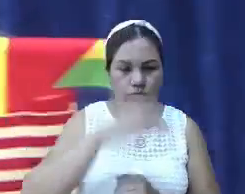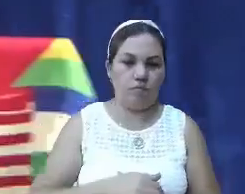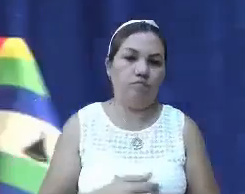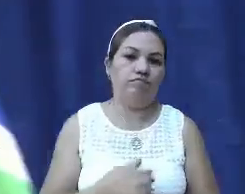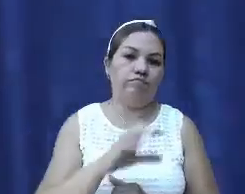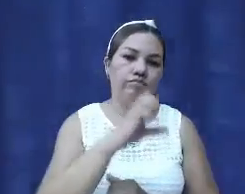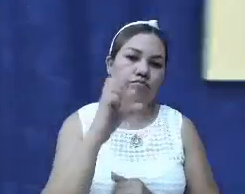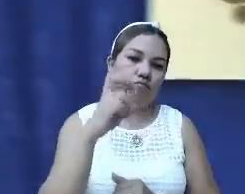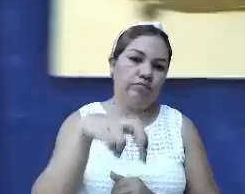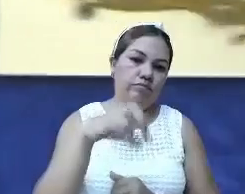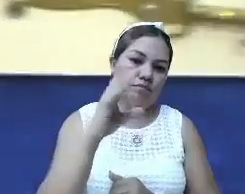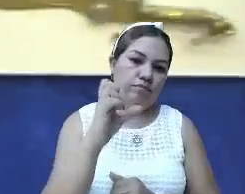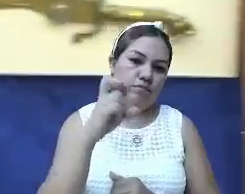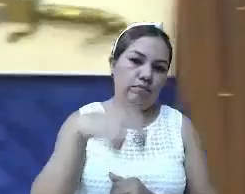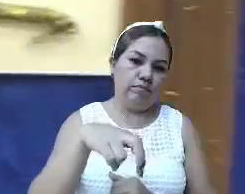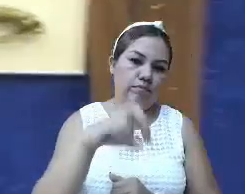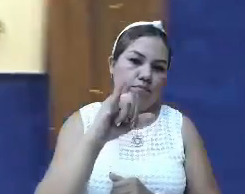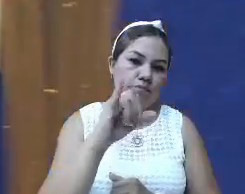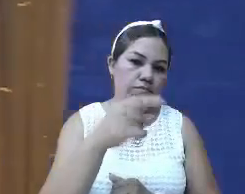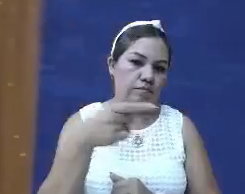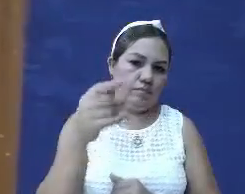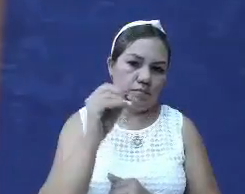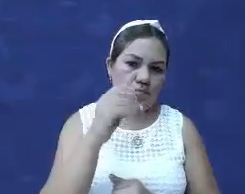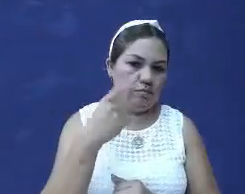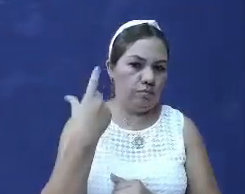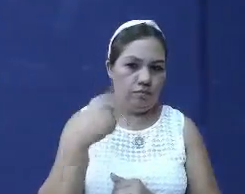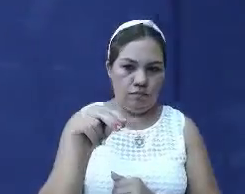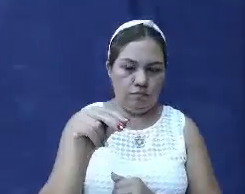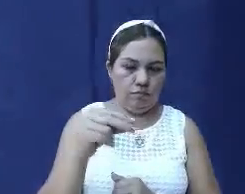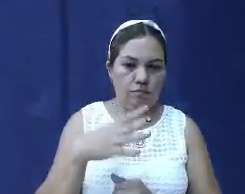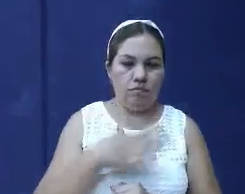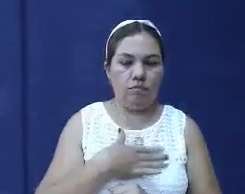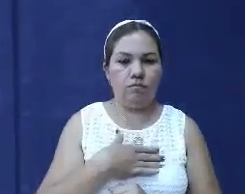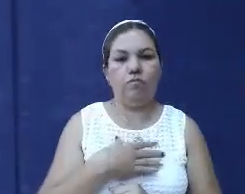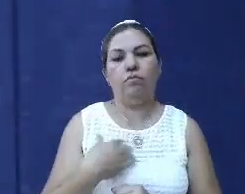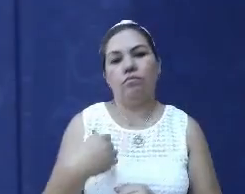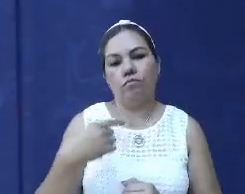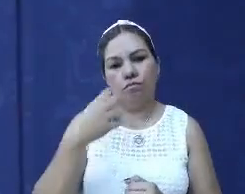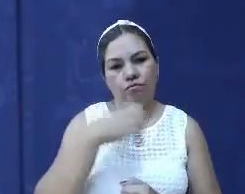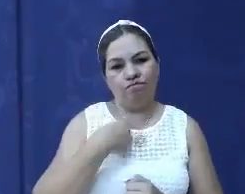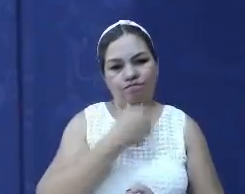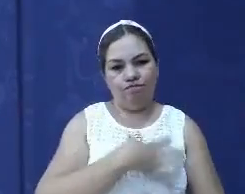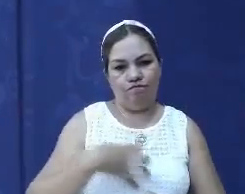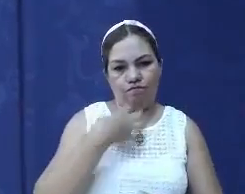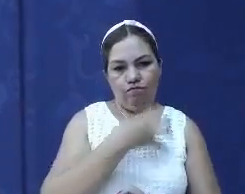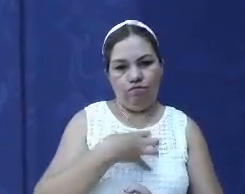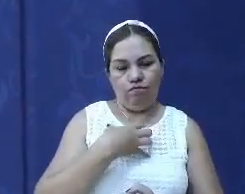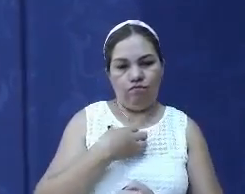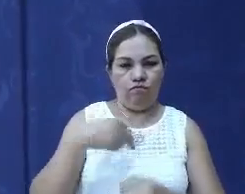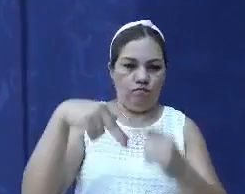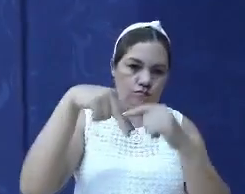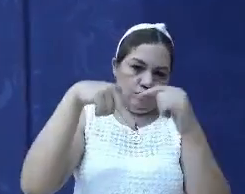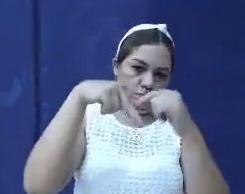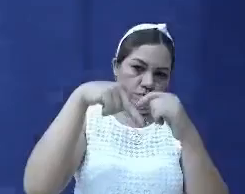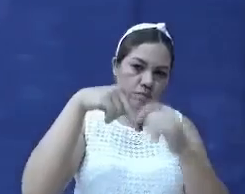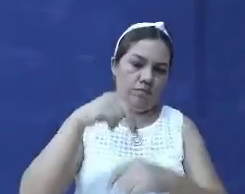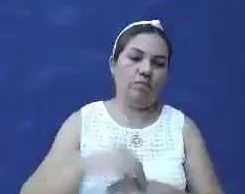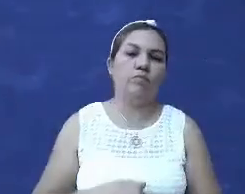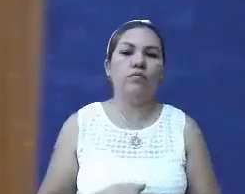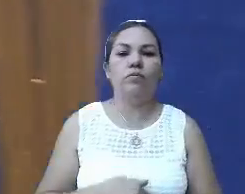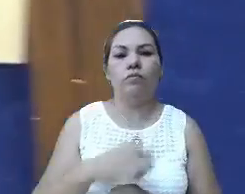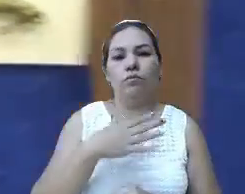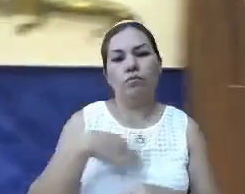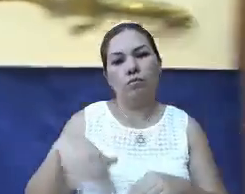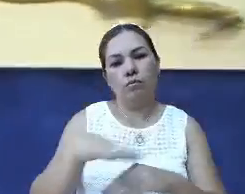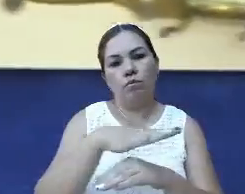no solamente quiere atacarte con un dolor de rodilla. Él en estos tiempos va a buscar el lugar estratégico y ese lugar estratégico es tu